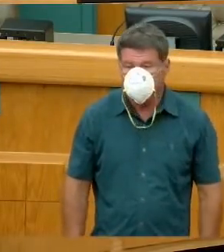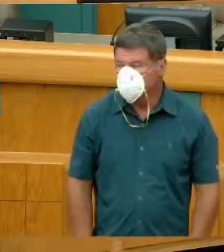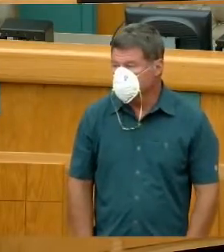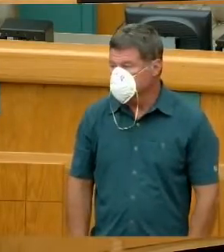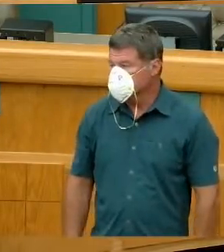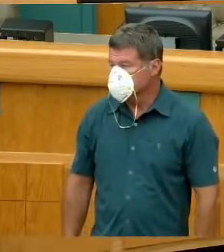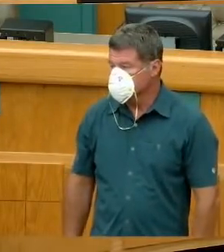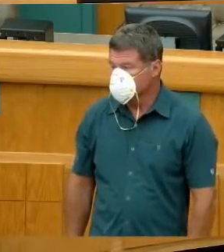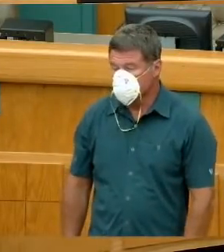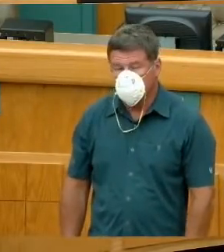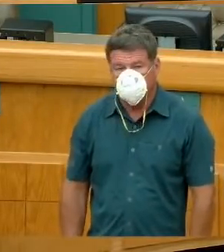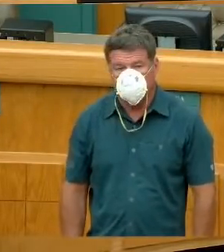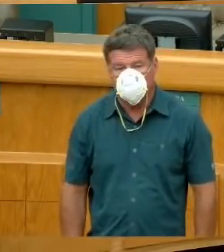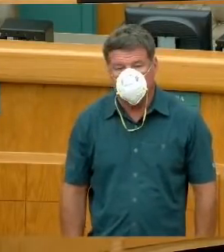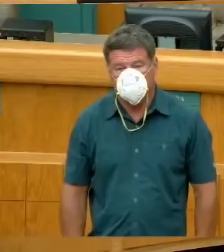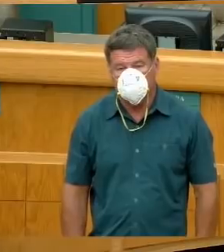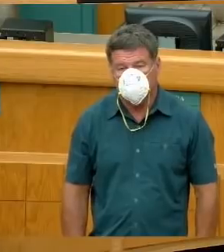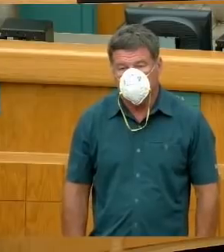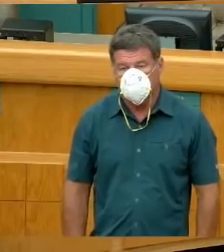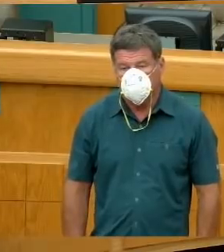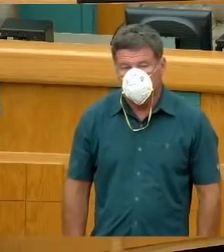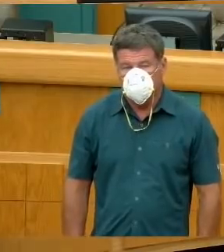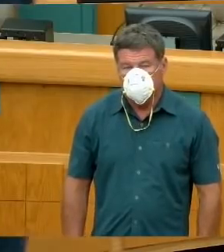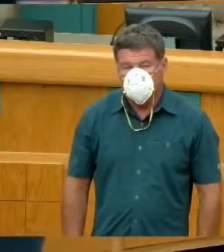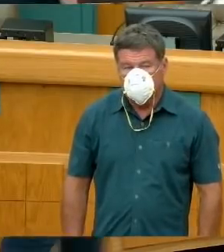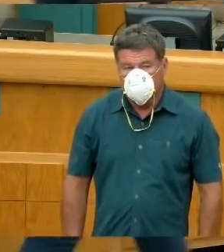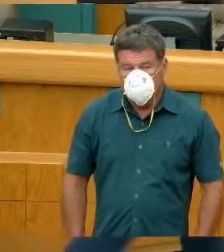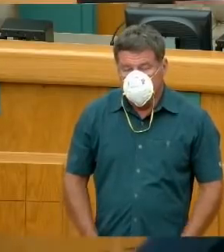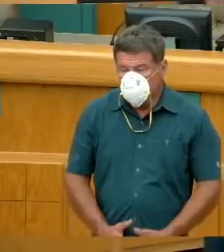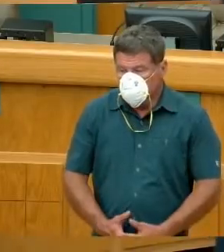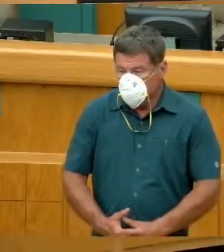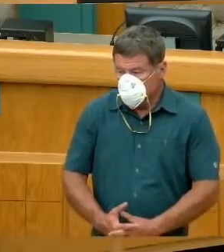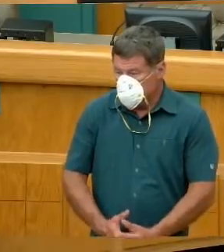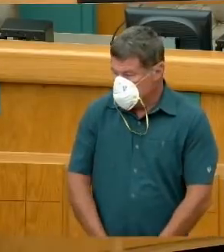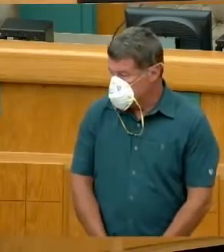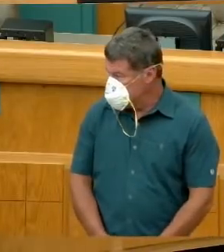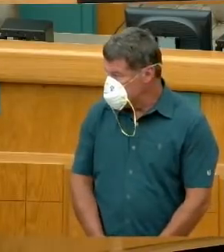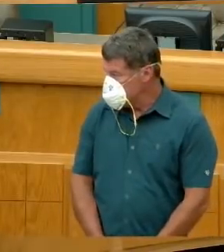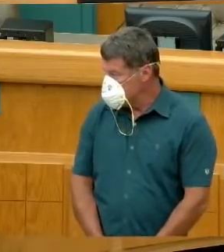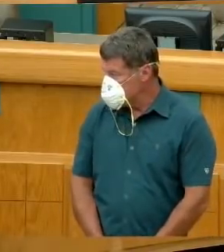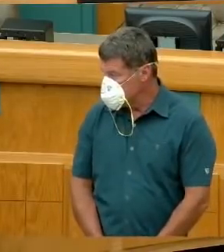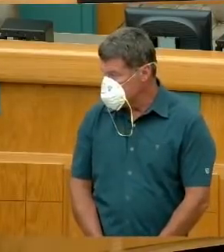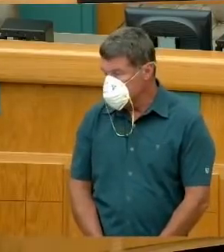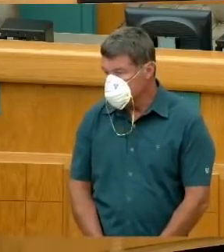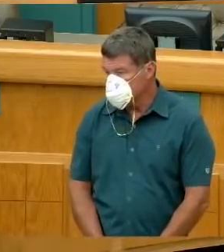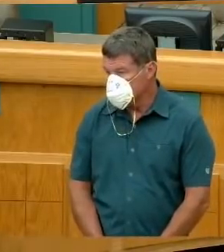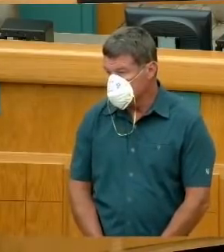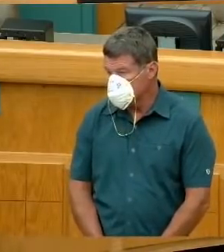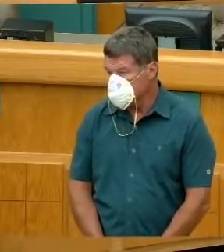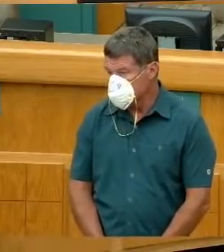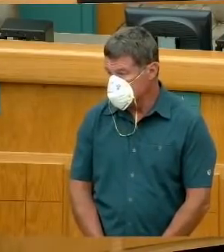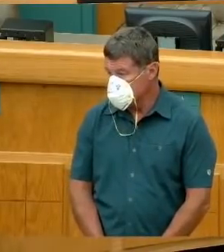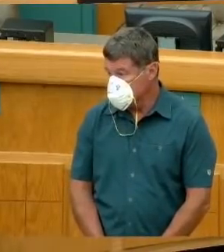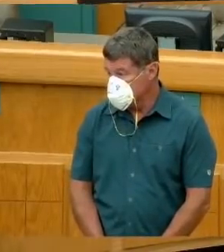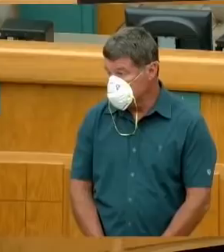solamente usando los cubrebocas o cerrando las playas, pero vamos a seguir explorando otras ideas para reducir la transmisión del virus. El día de ayer el